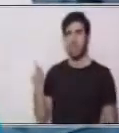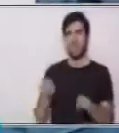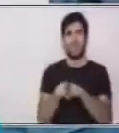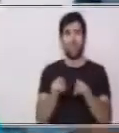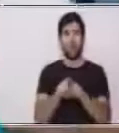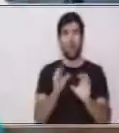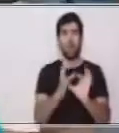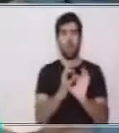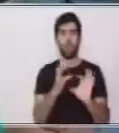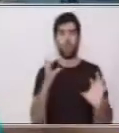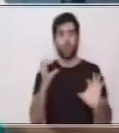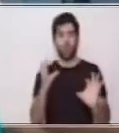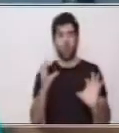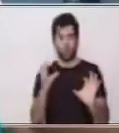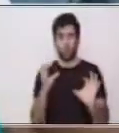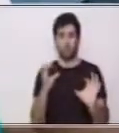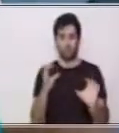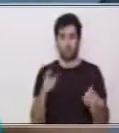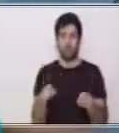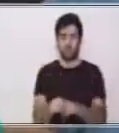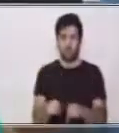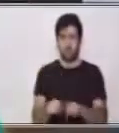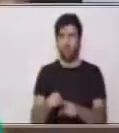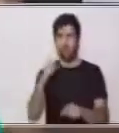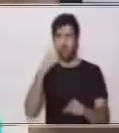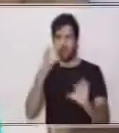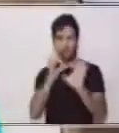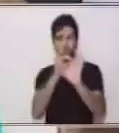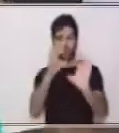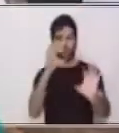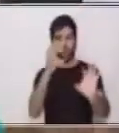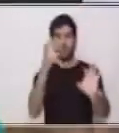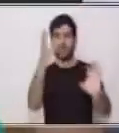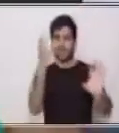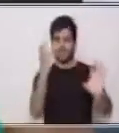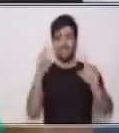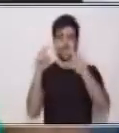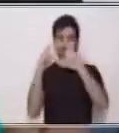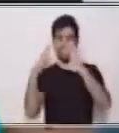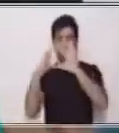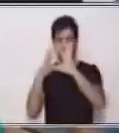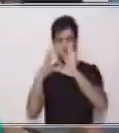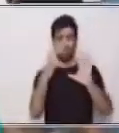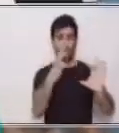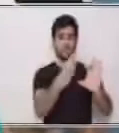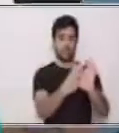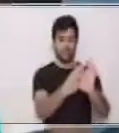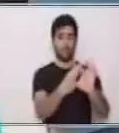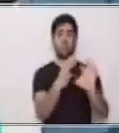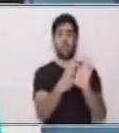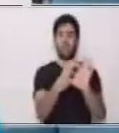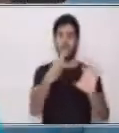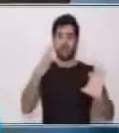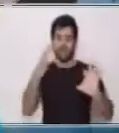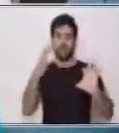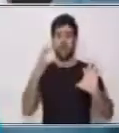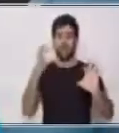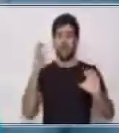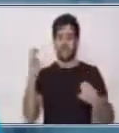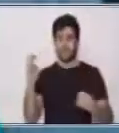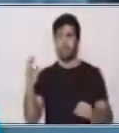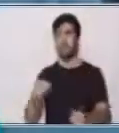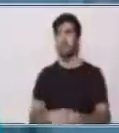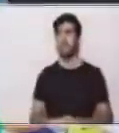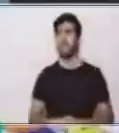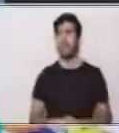parecido a esto, ¿sí? Tiene dos bases circulares. Muy bien, acá están las dos bases. ¿Por